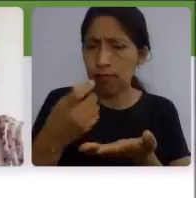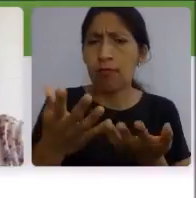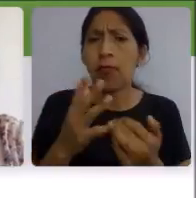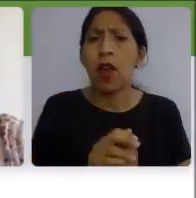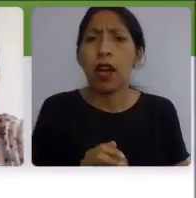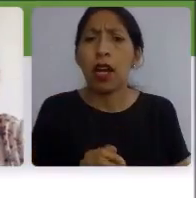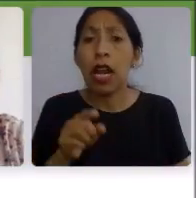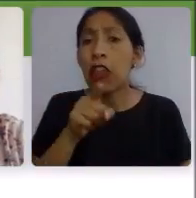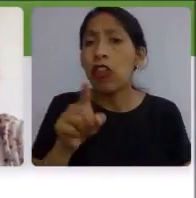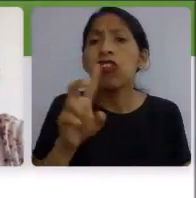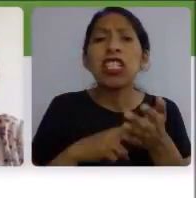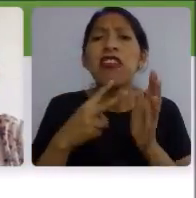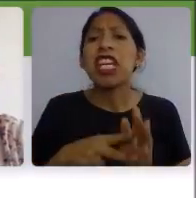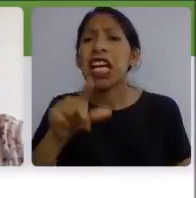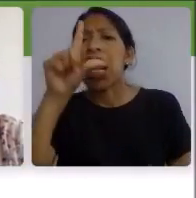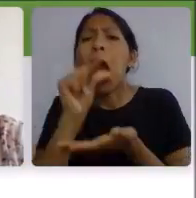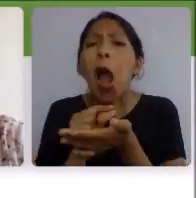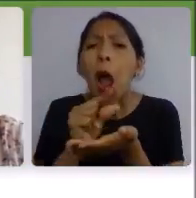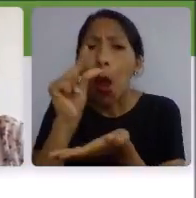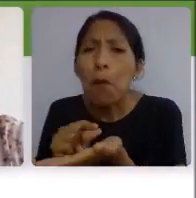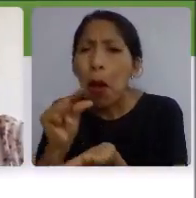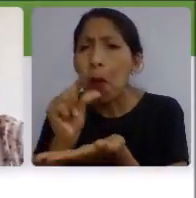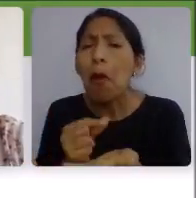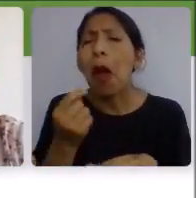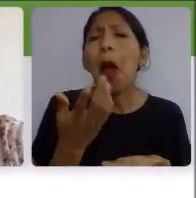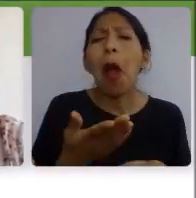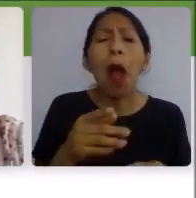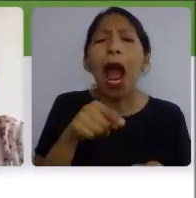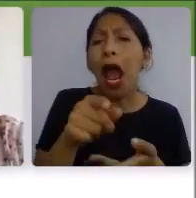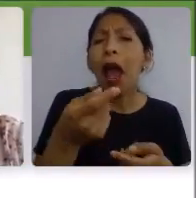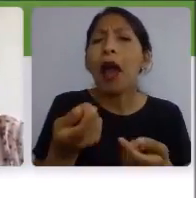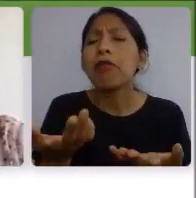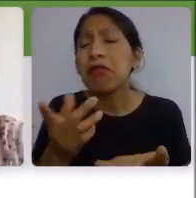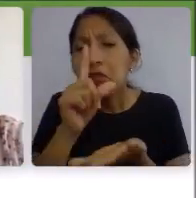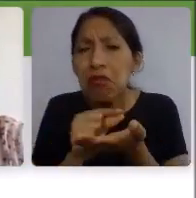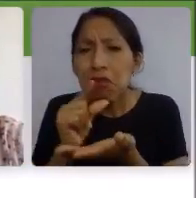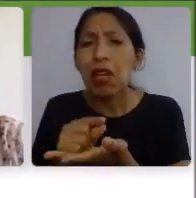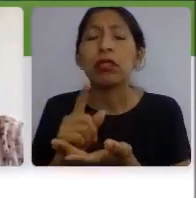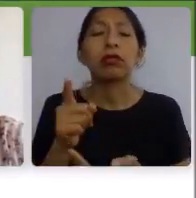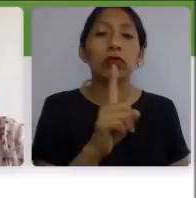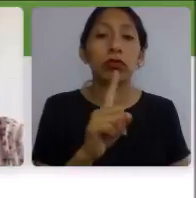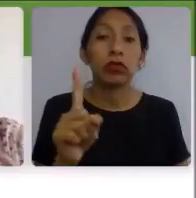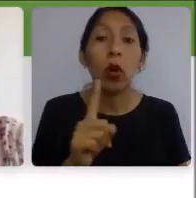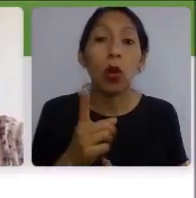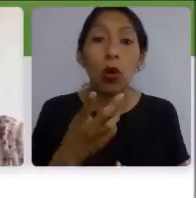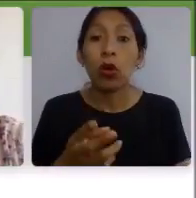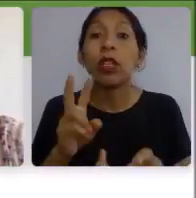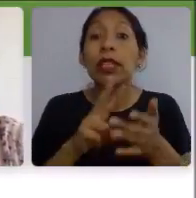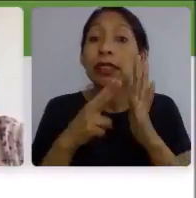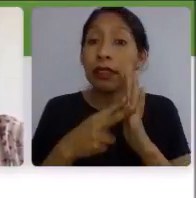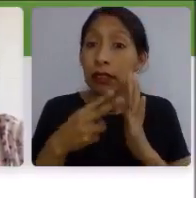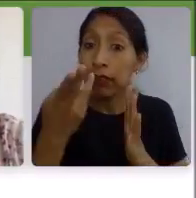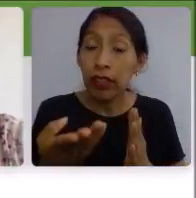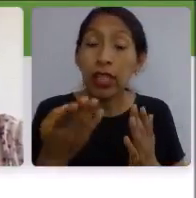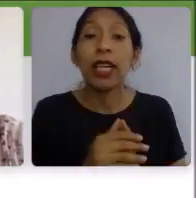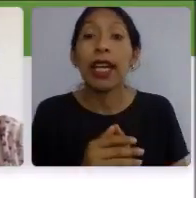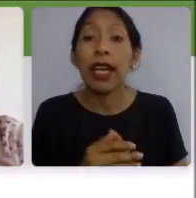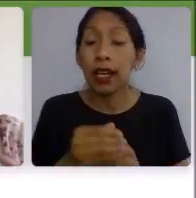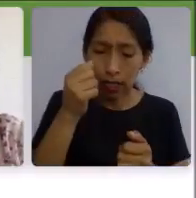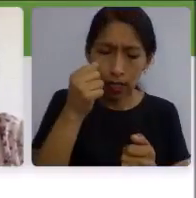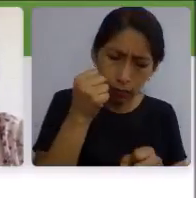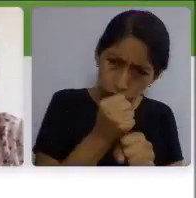que te tengas que tirar al piso con el paquete que tú ofrezcas. Precio competitivo quiere decir un producto bastante